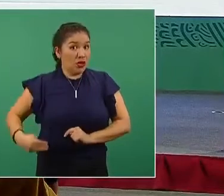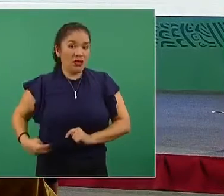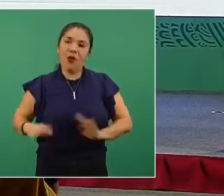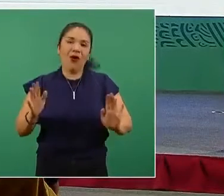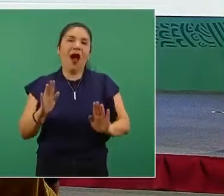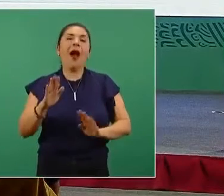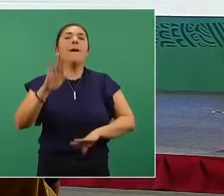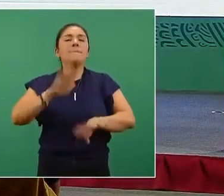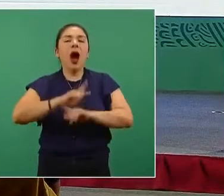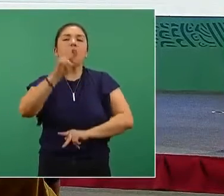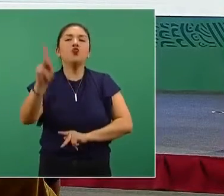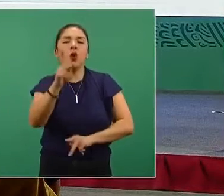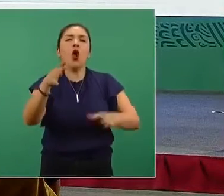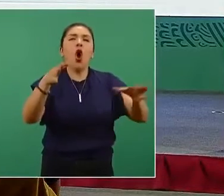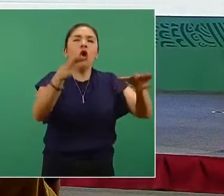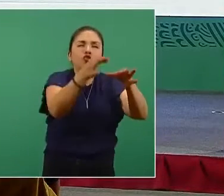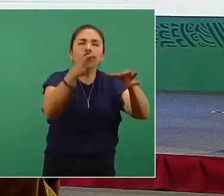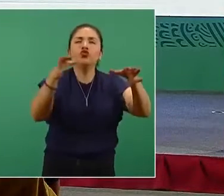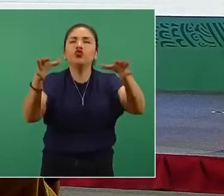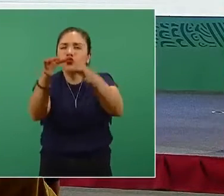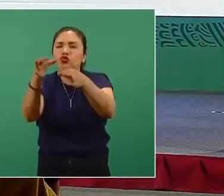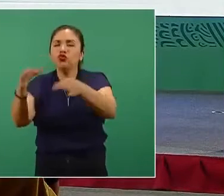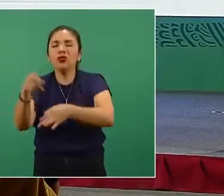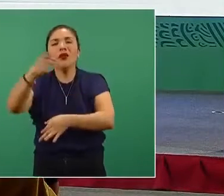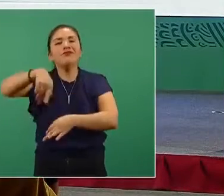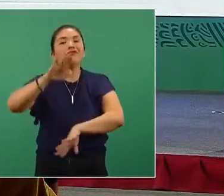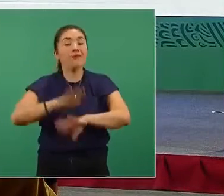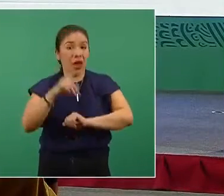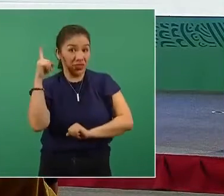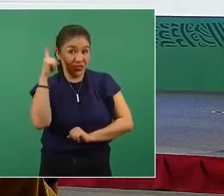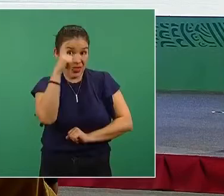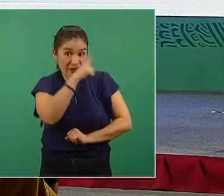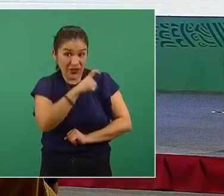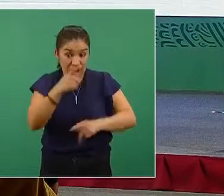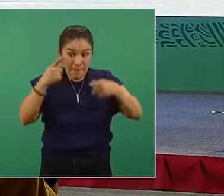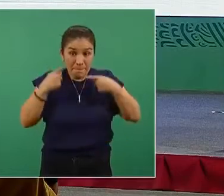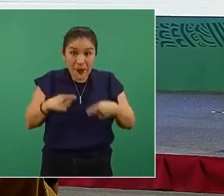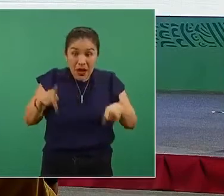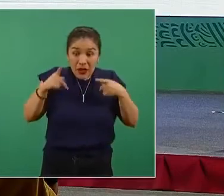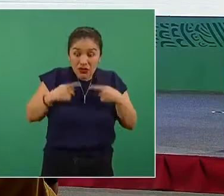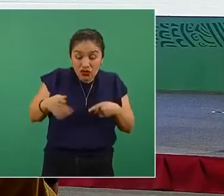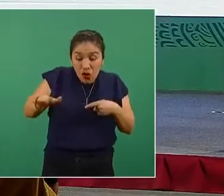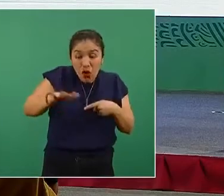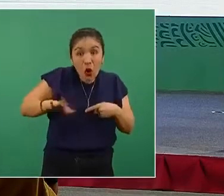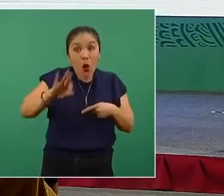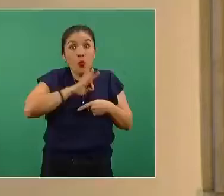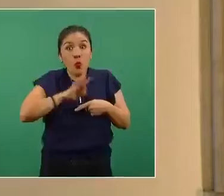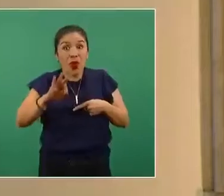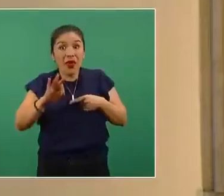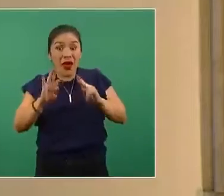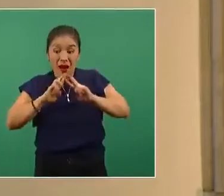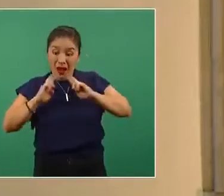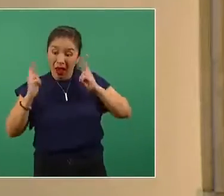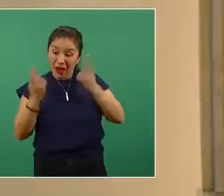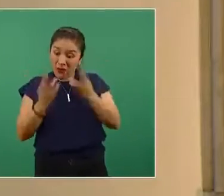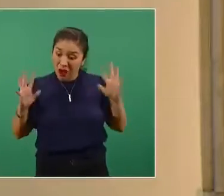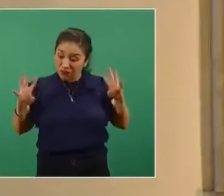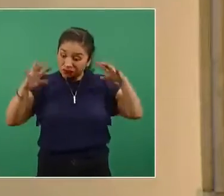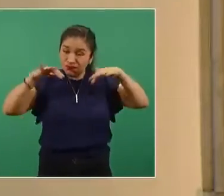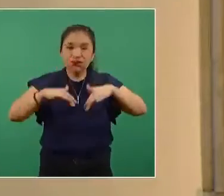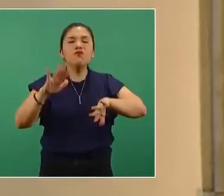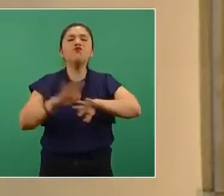estamos en poblados más pequeños, en los que es más difícil para las propias personas congregarse porque viven en varios